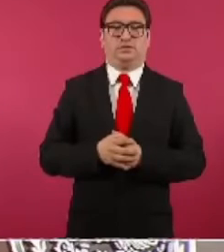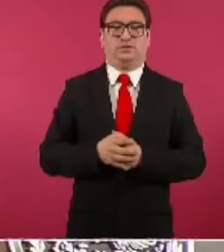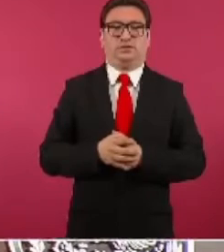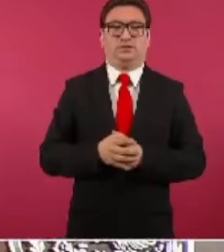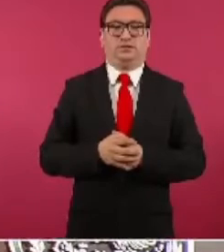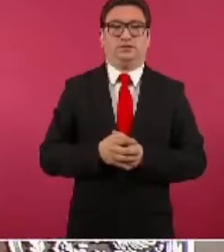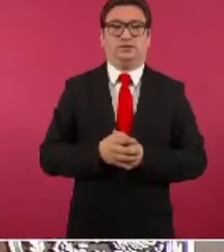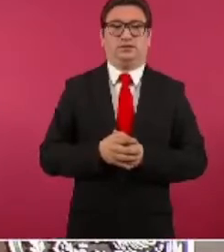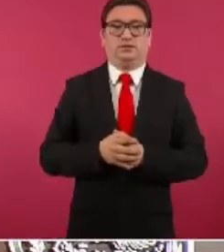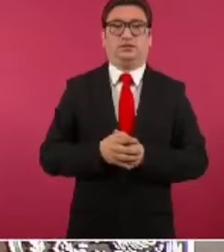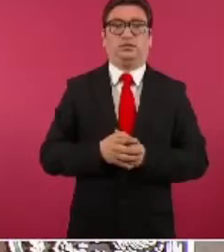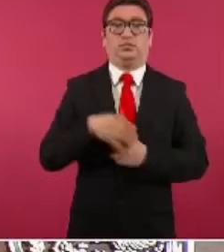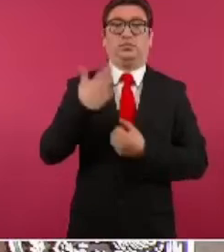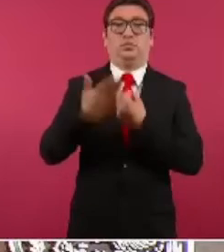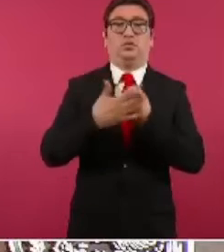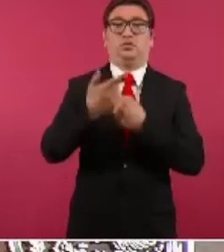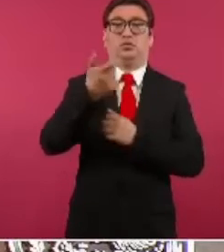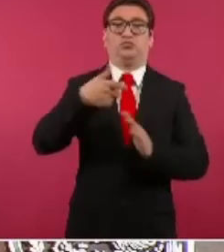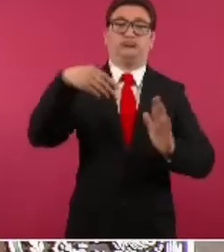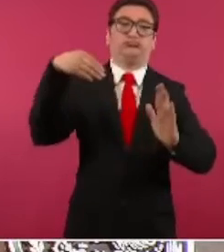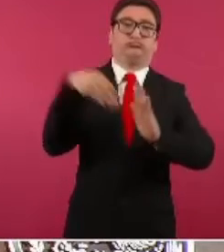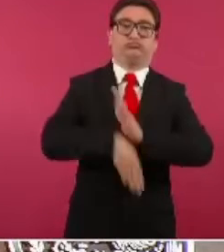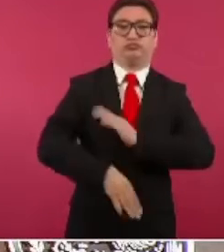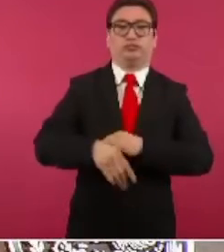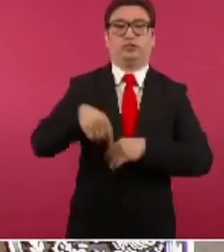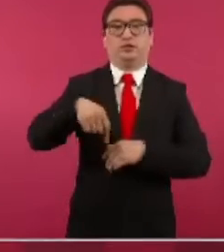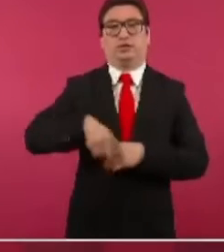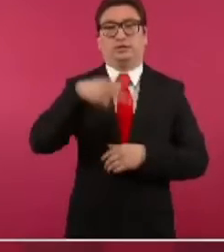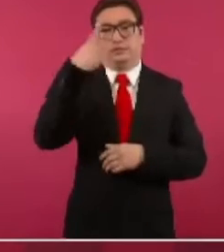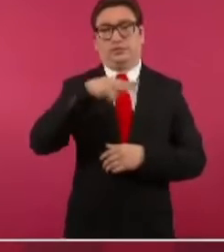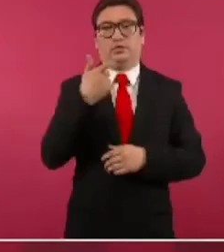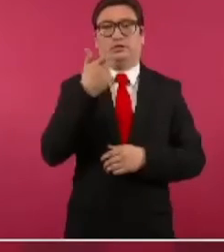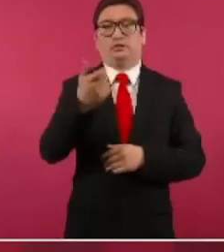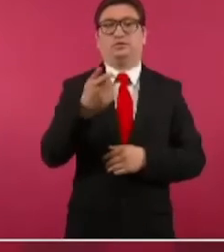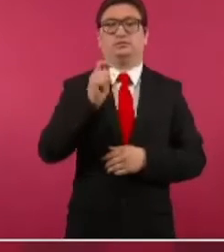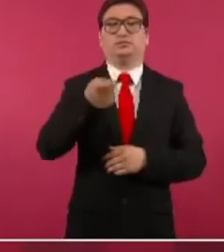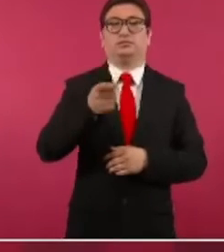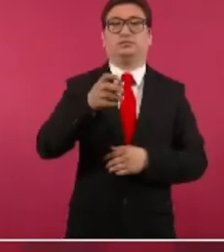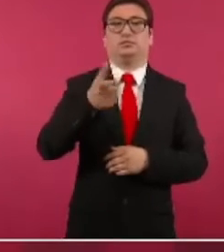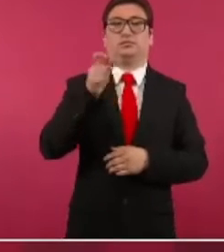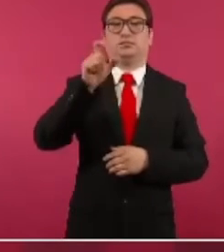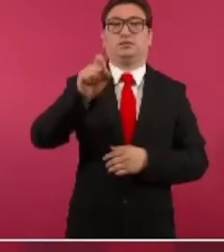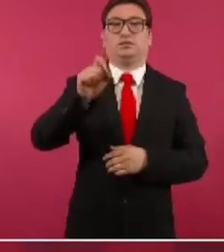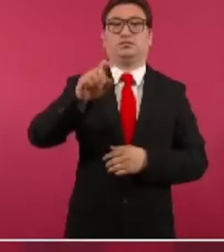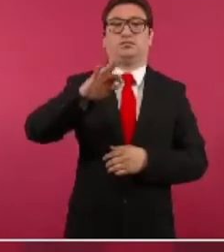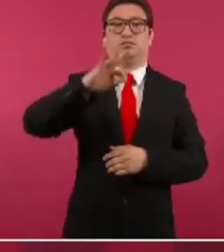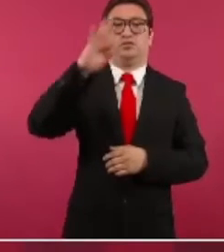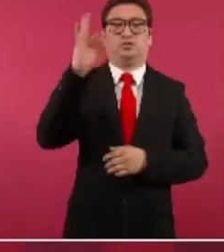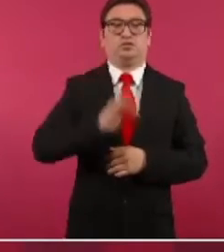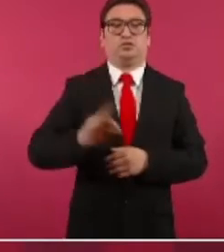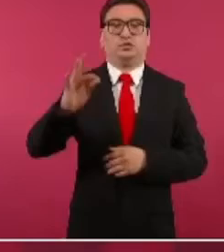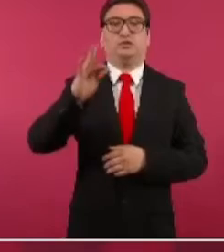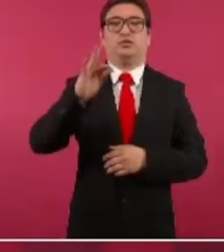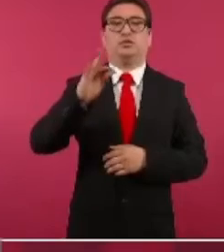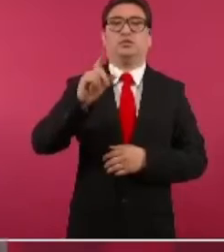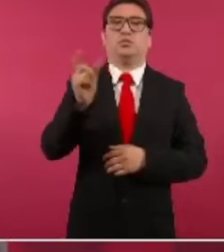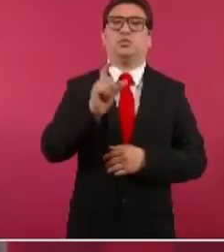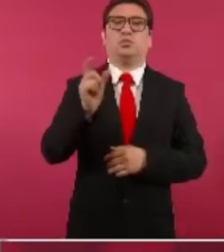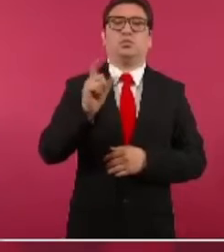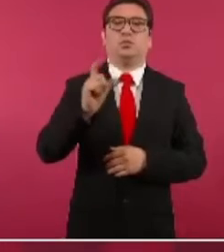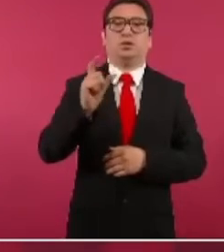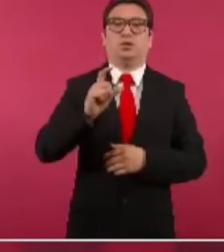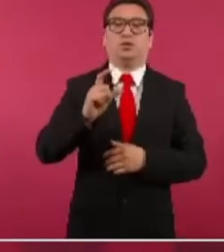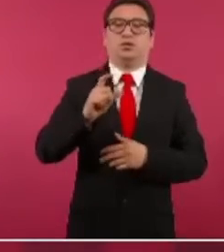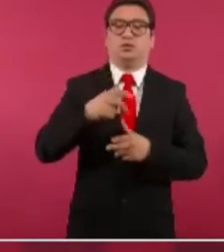va a haber una devaluación de 20%, sí, 20. Para fin de